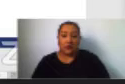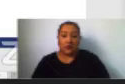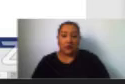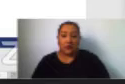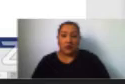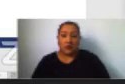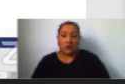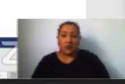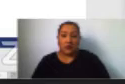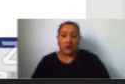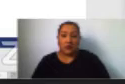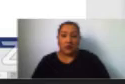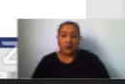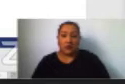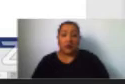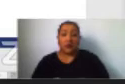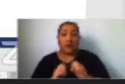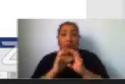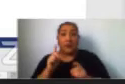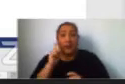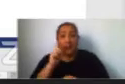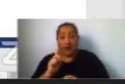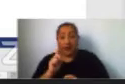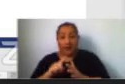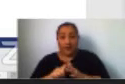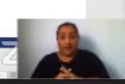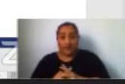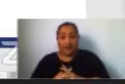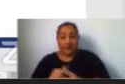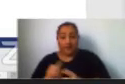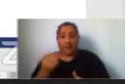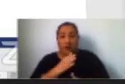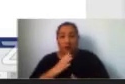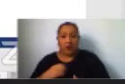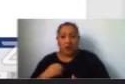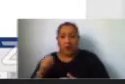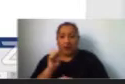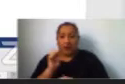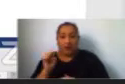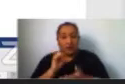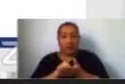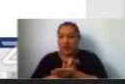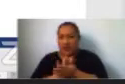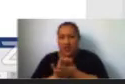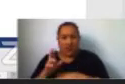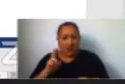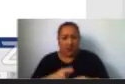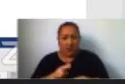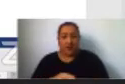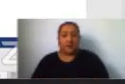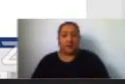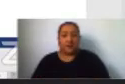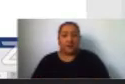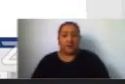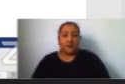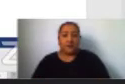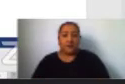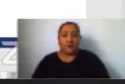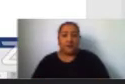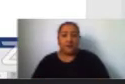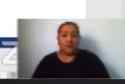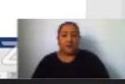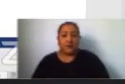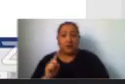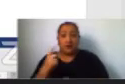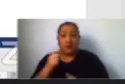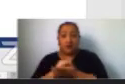El día 1 del inicio del estado de emergencia no registramos ningún caso. En el primer mes